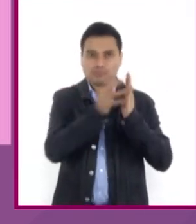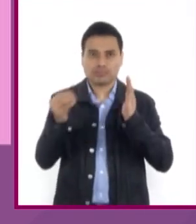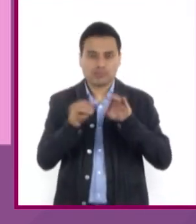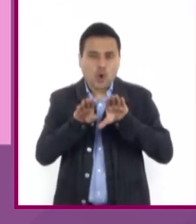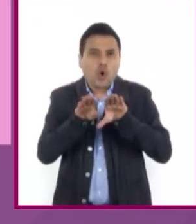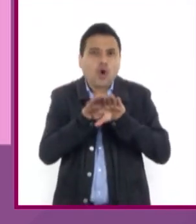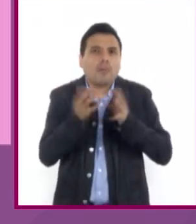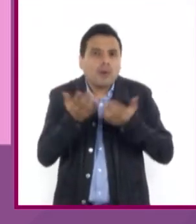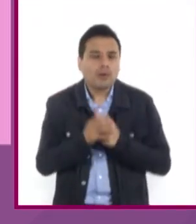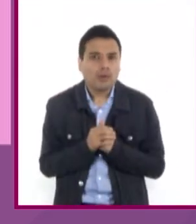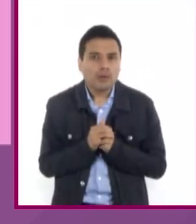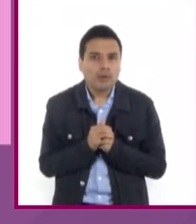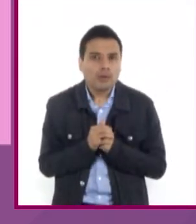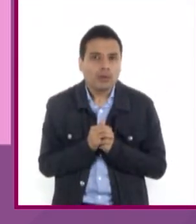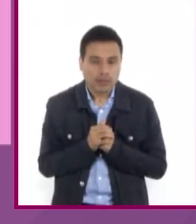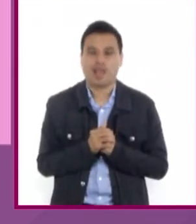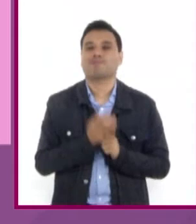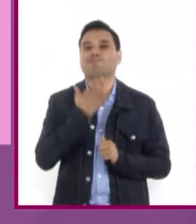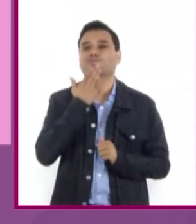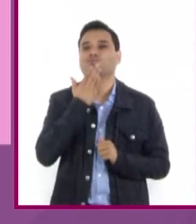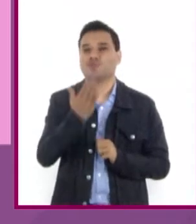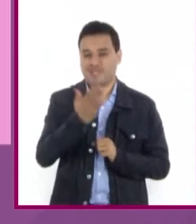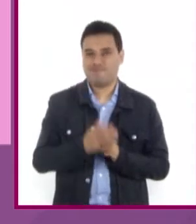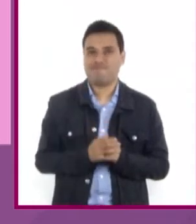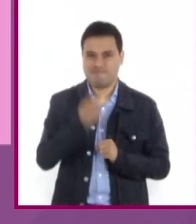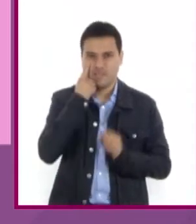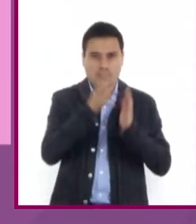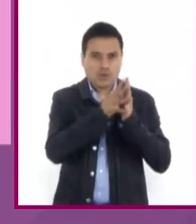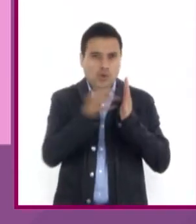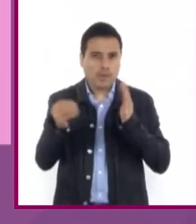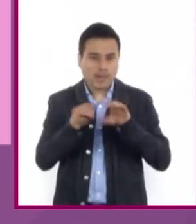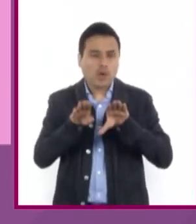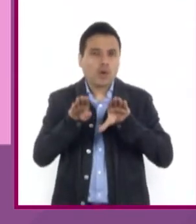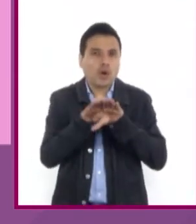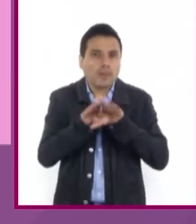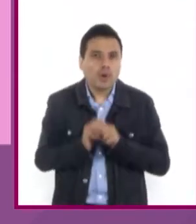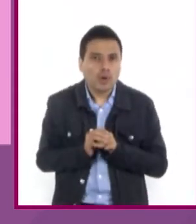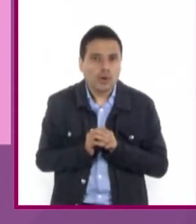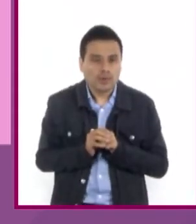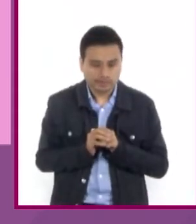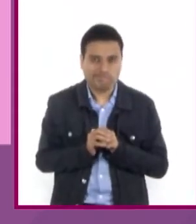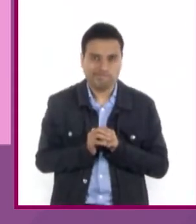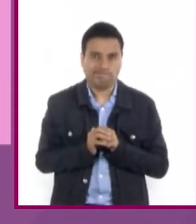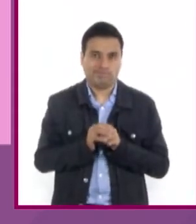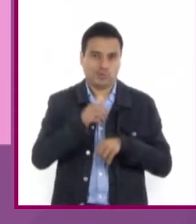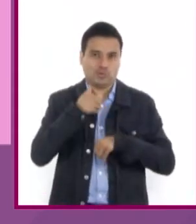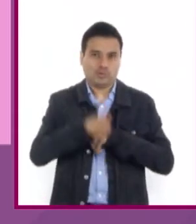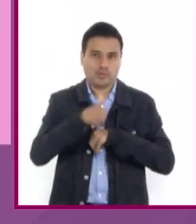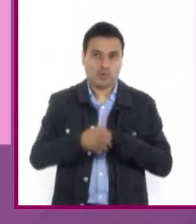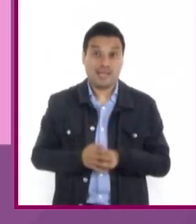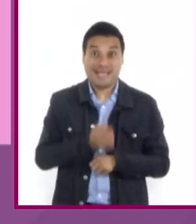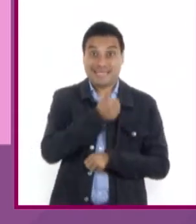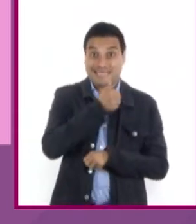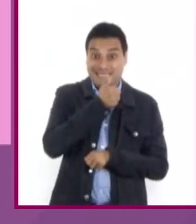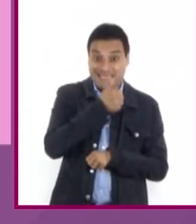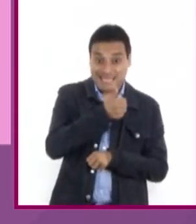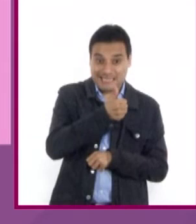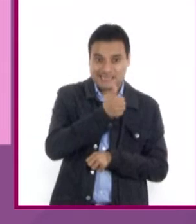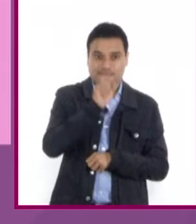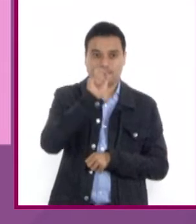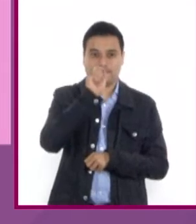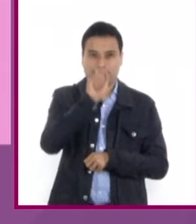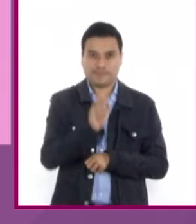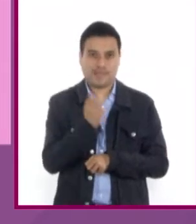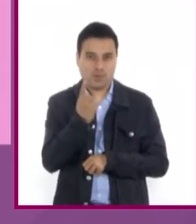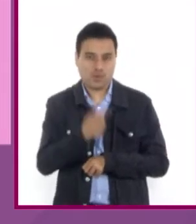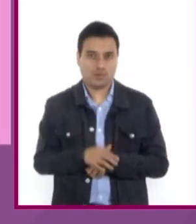pasar directamente de la figura 1 a la 3 se aplica un factor de escala 6:1. Este